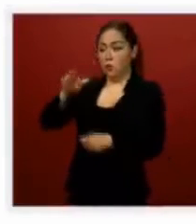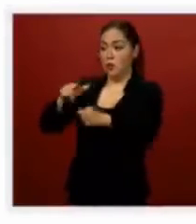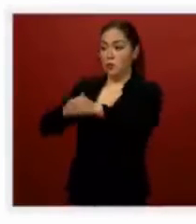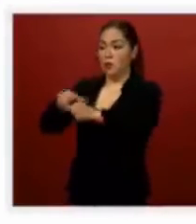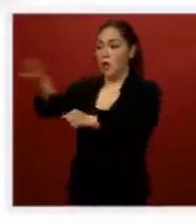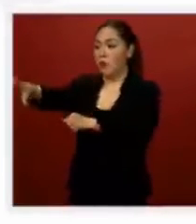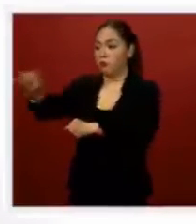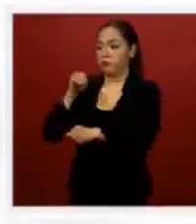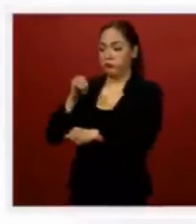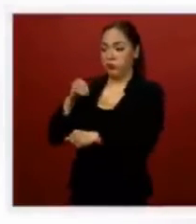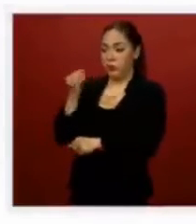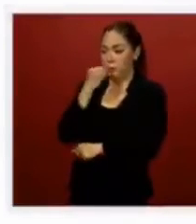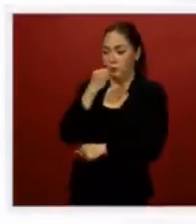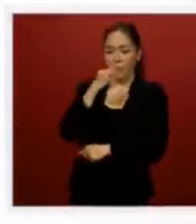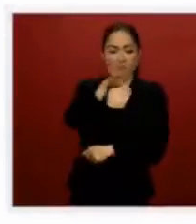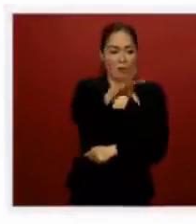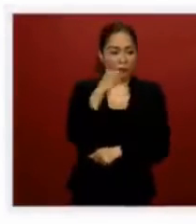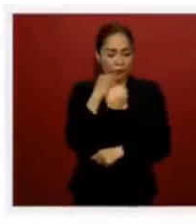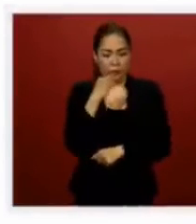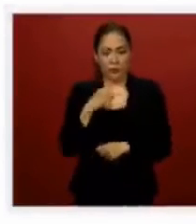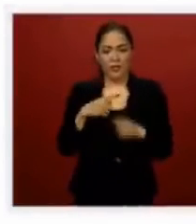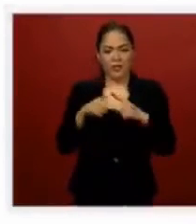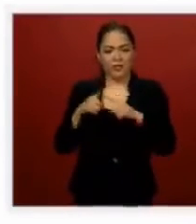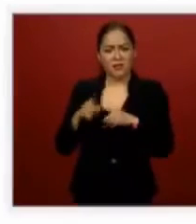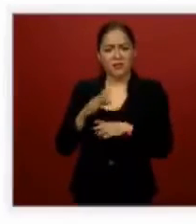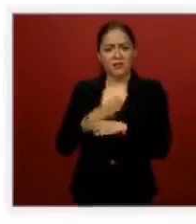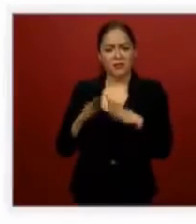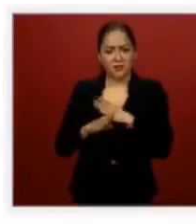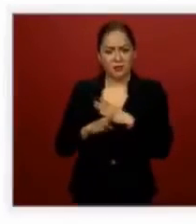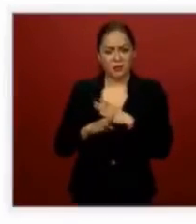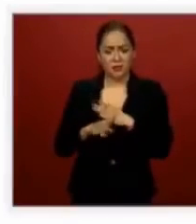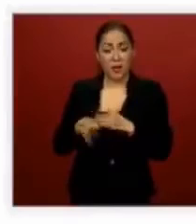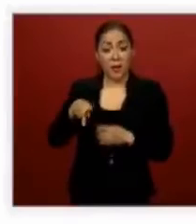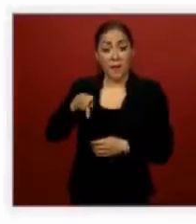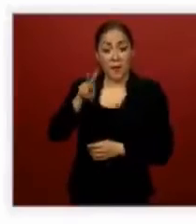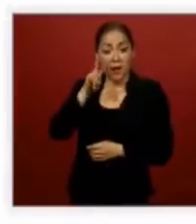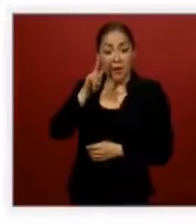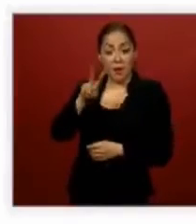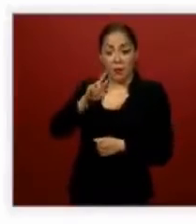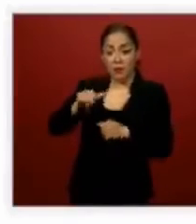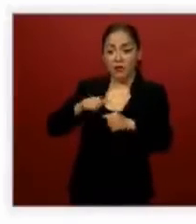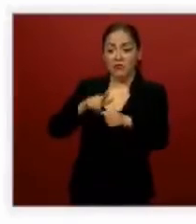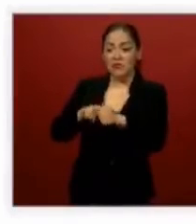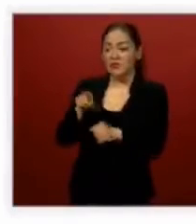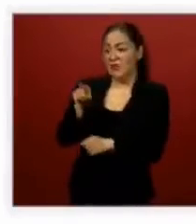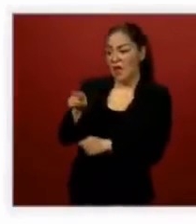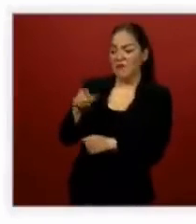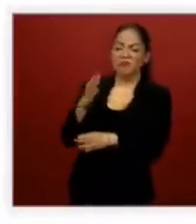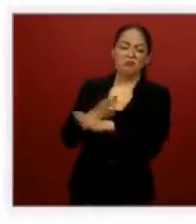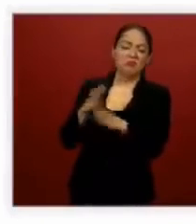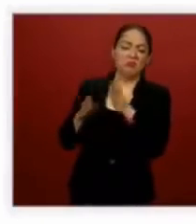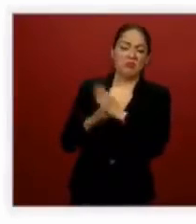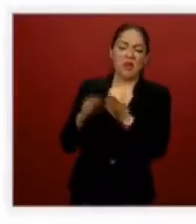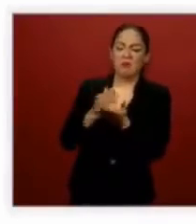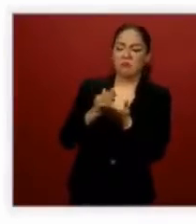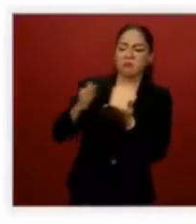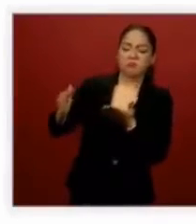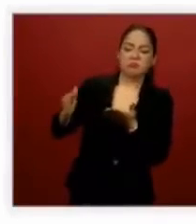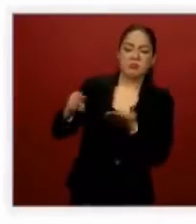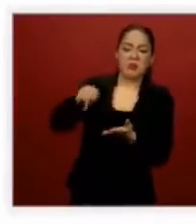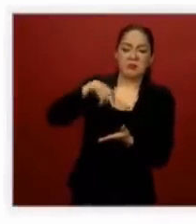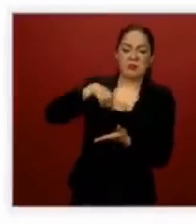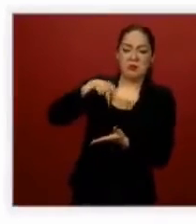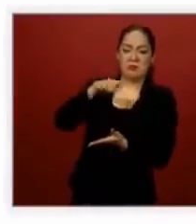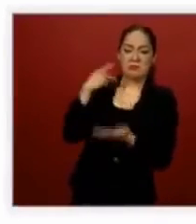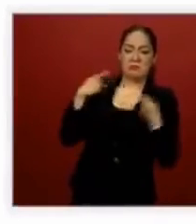necesitamos para comer. Pero a la naturaleza se le concibe como un objeto, como algo externo a